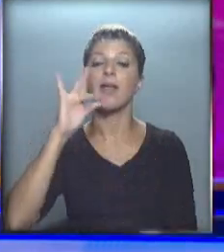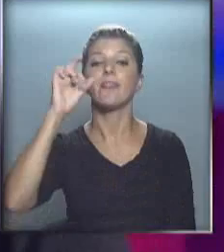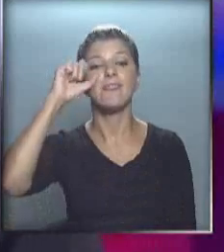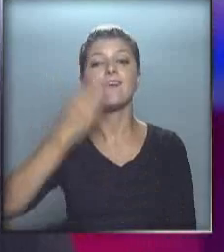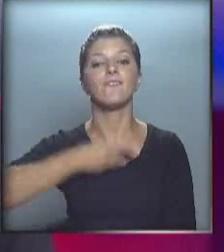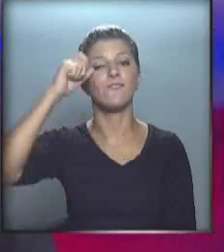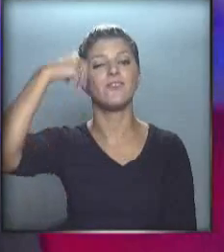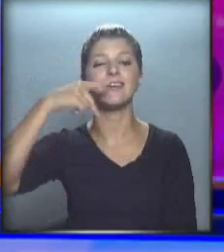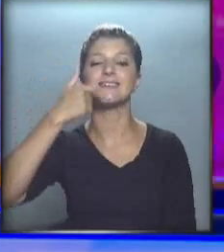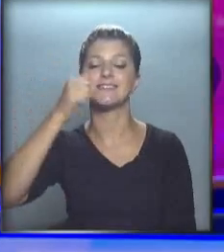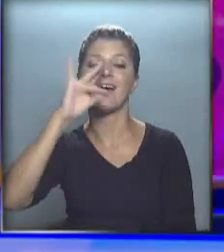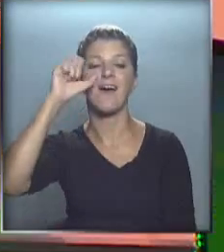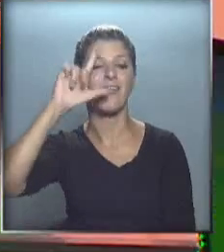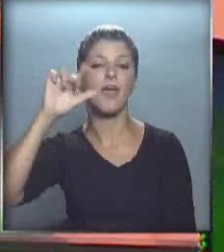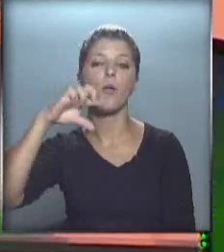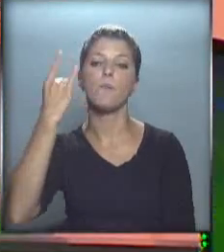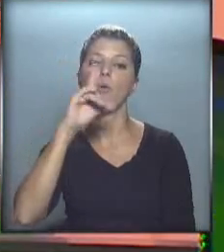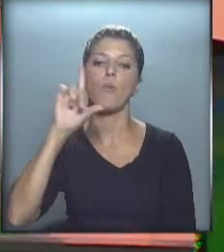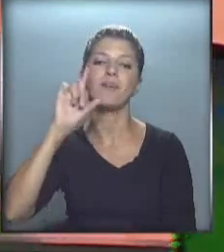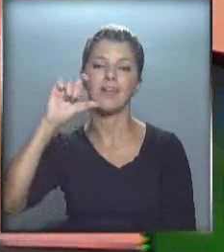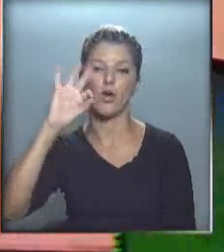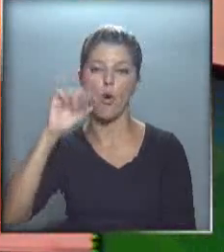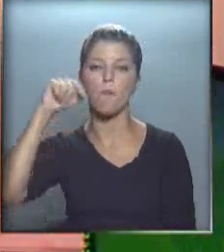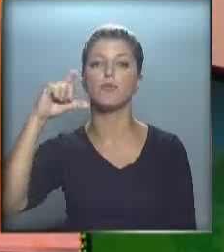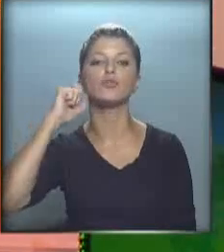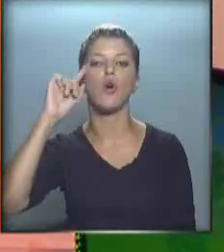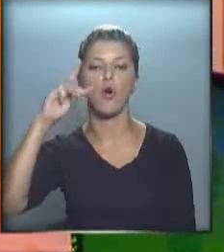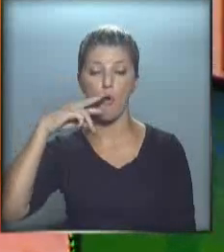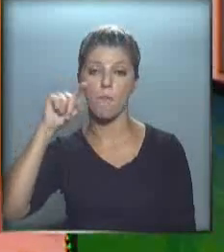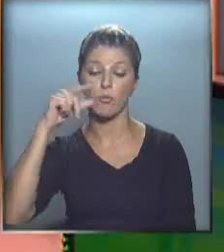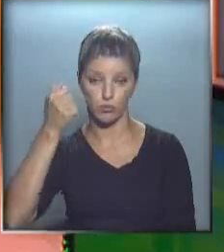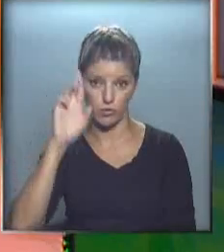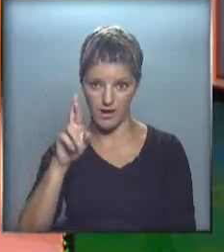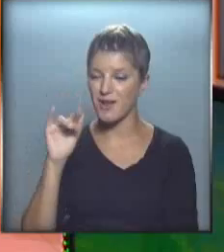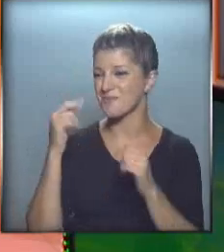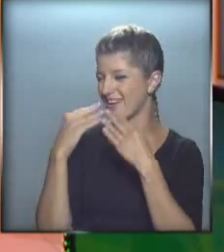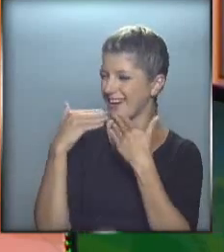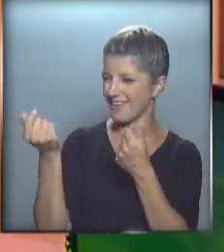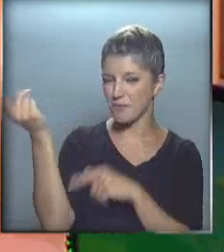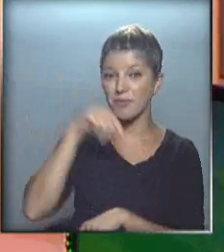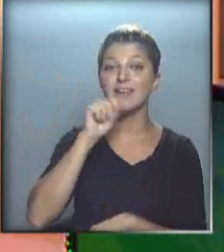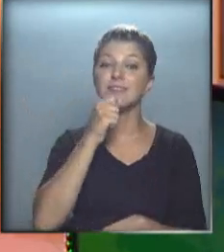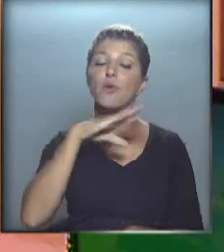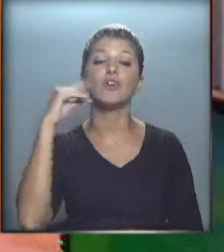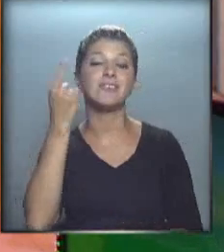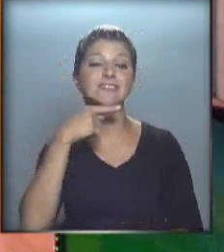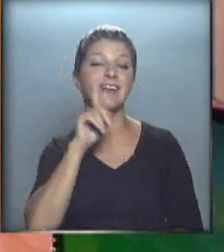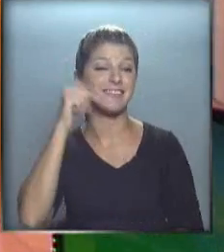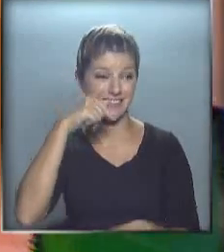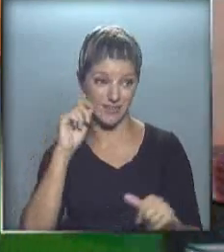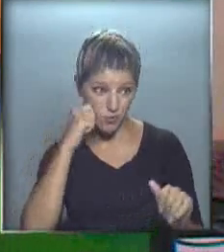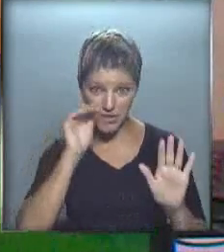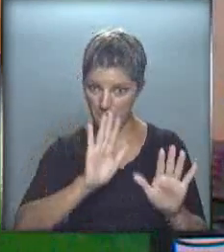www.defensadelpublico.gov.ar. Bueno, muy gracias chicos por venir, Por nada, Gusa. Ustedes quédense ahí. Si te gusta Justin Bieber, quédate. Si querés ver más stand-up,